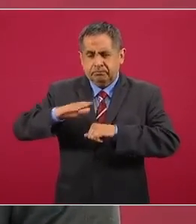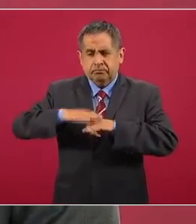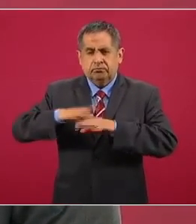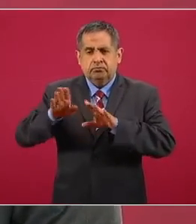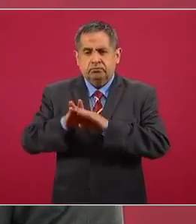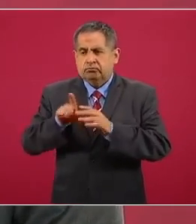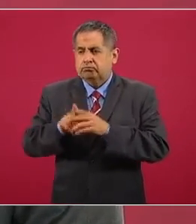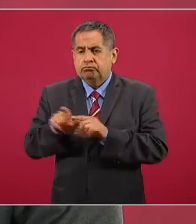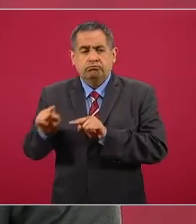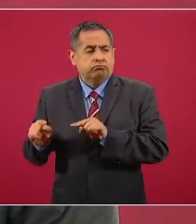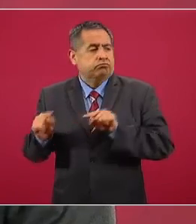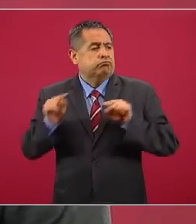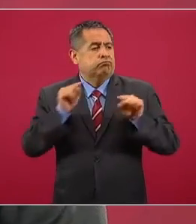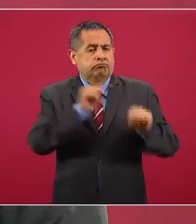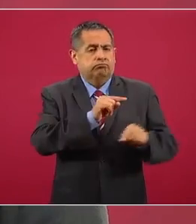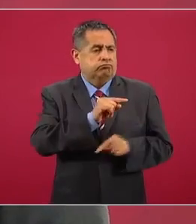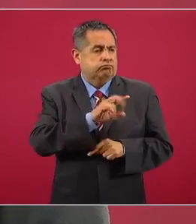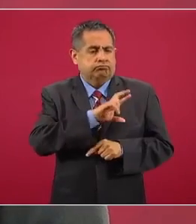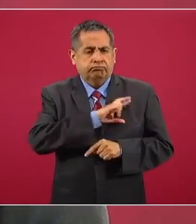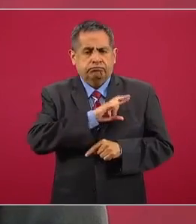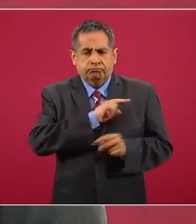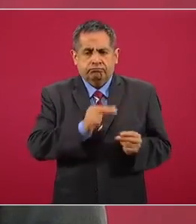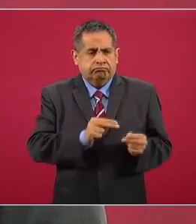sector privado,